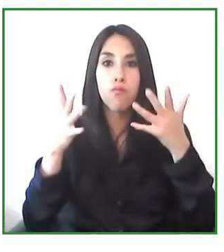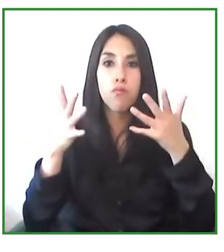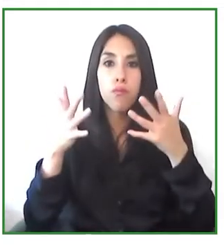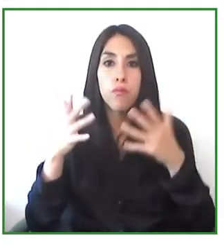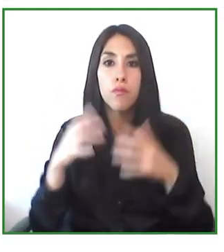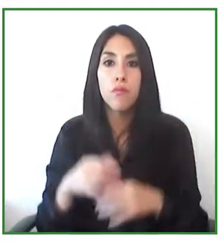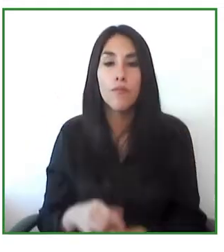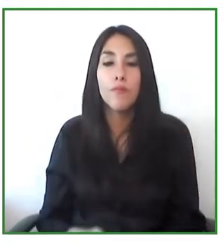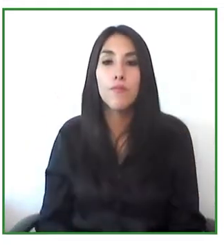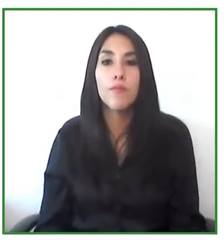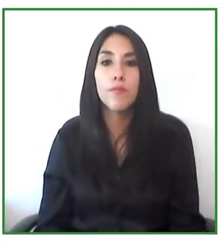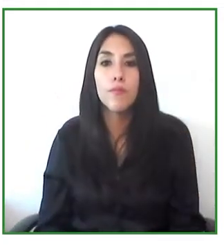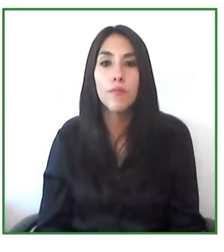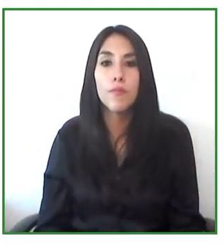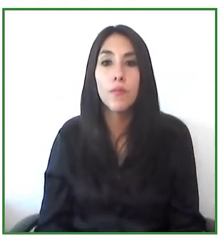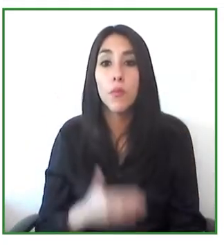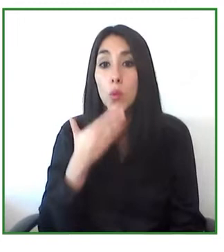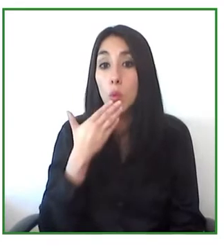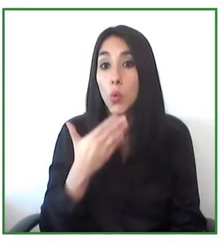que